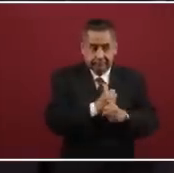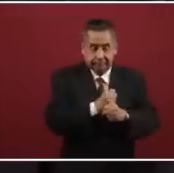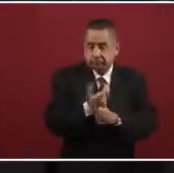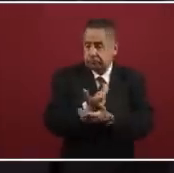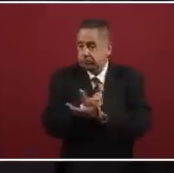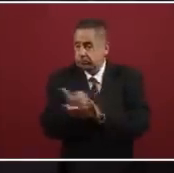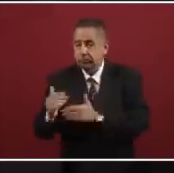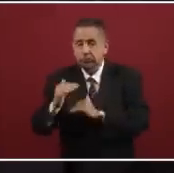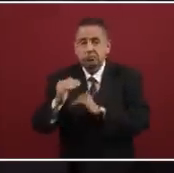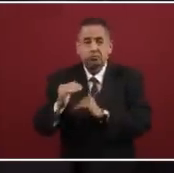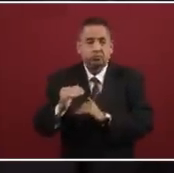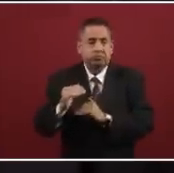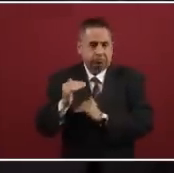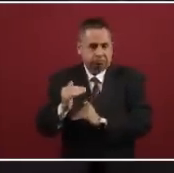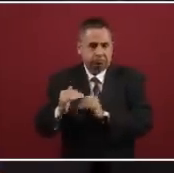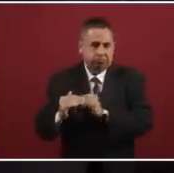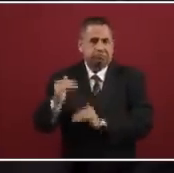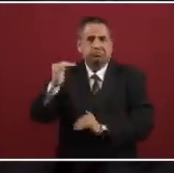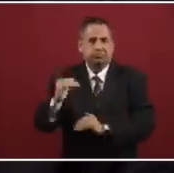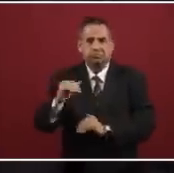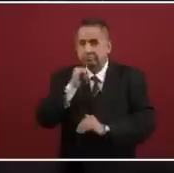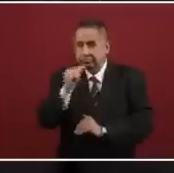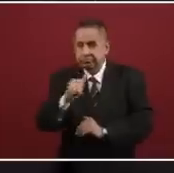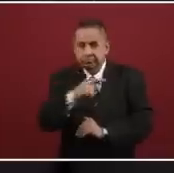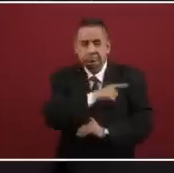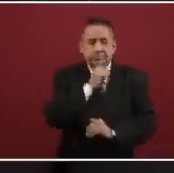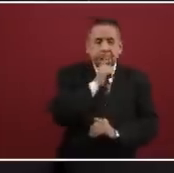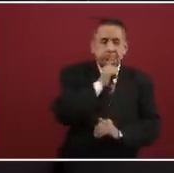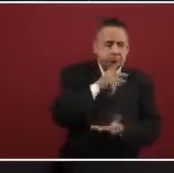mínimo como se hizo este año.